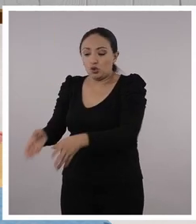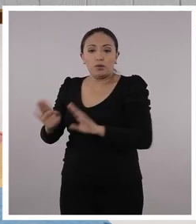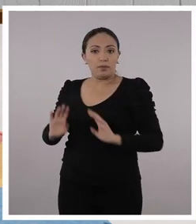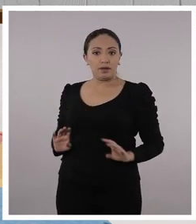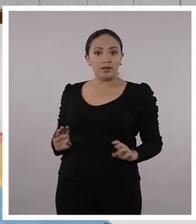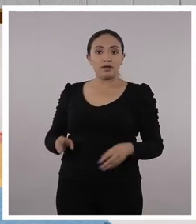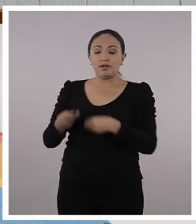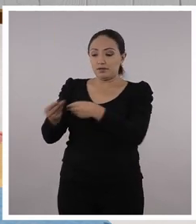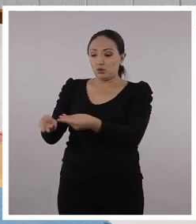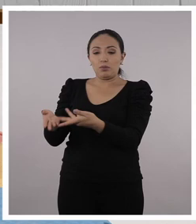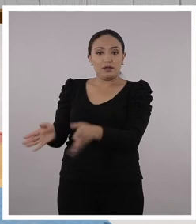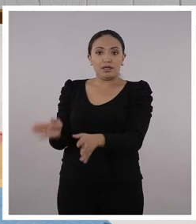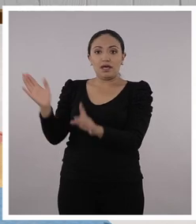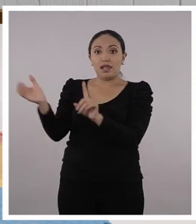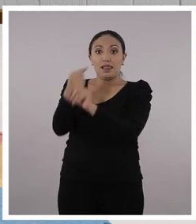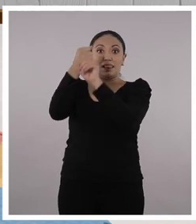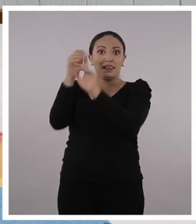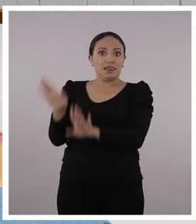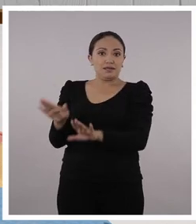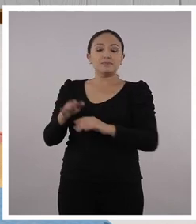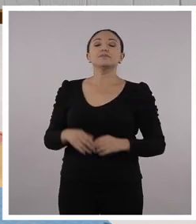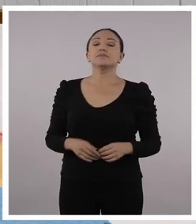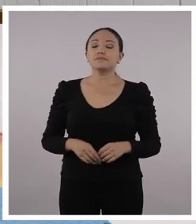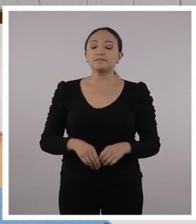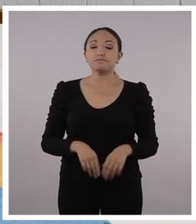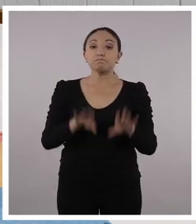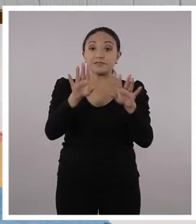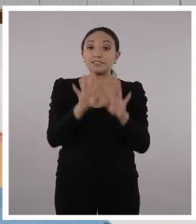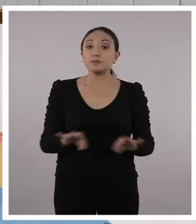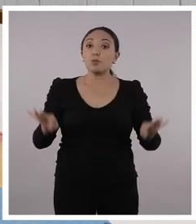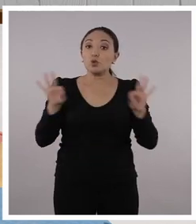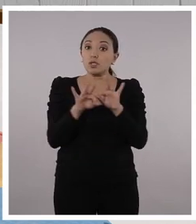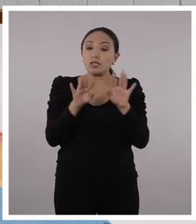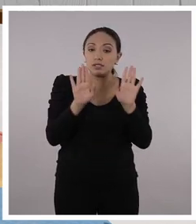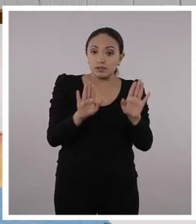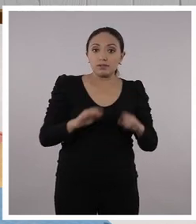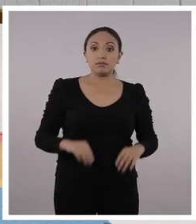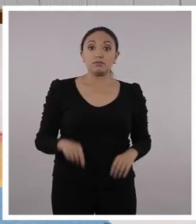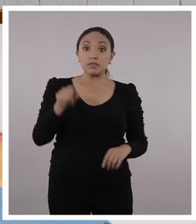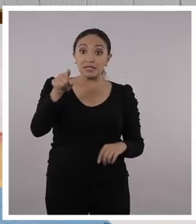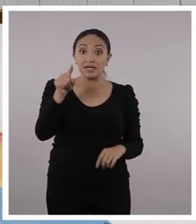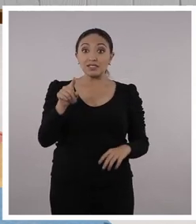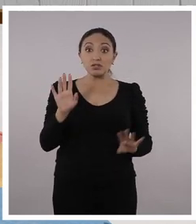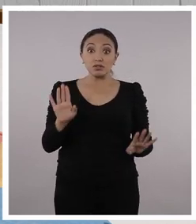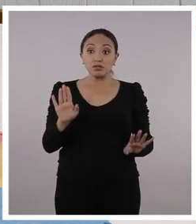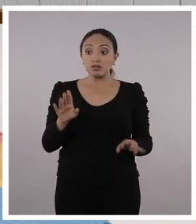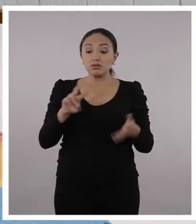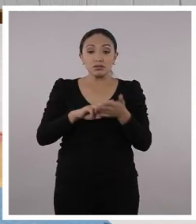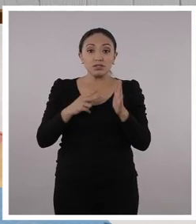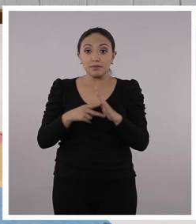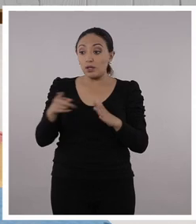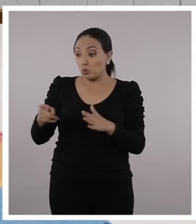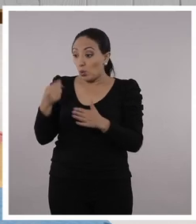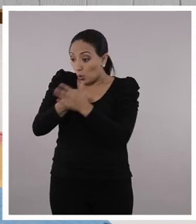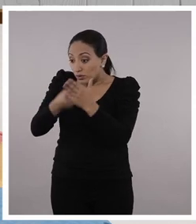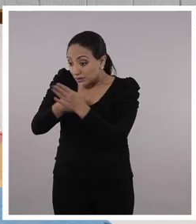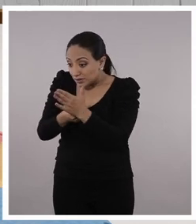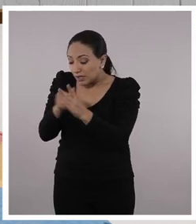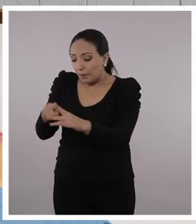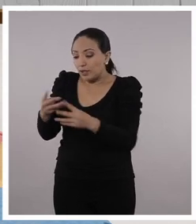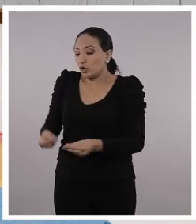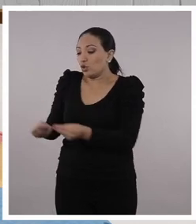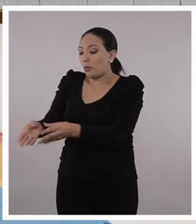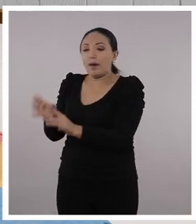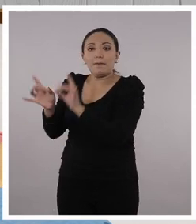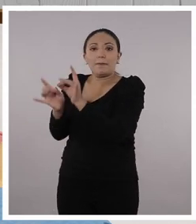10 minutos y después bajar los globos y dejar que ellos jueguen. Culminar el ejercicio. Y ahí está como también el, ok, te estás esforzando